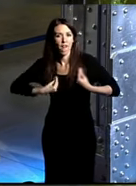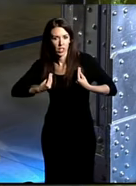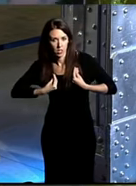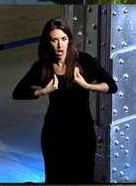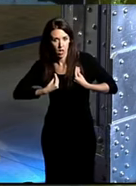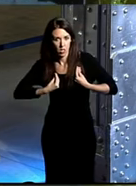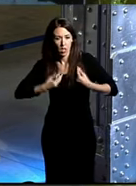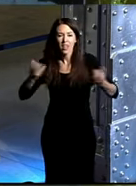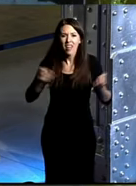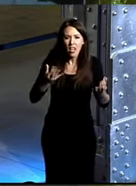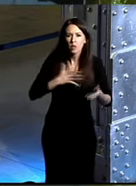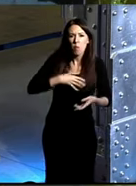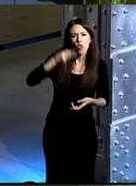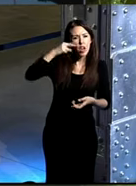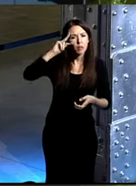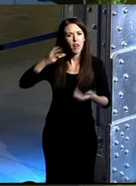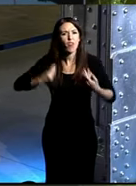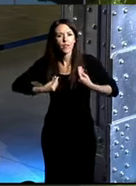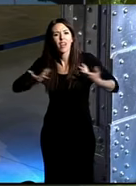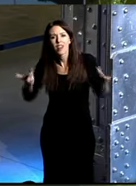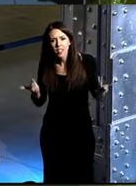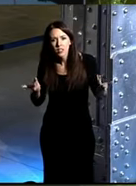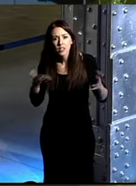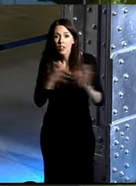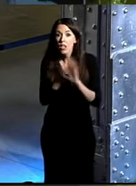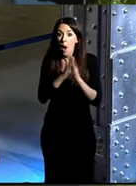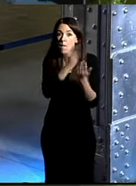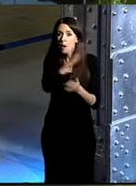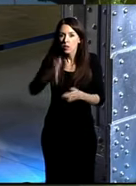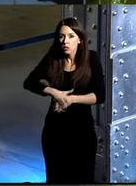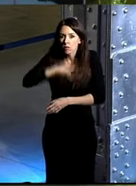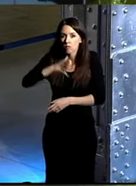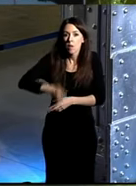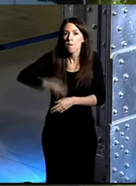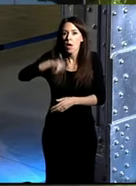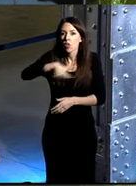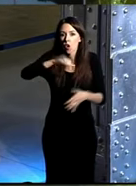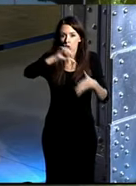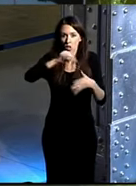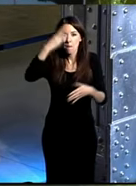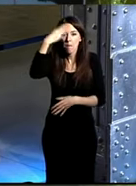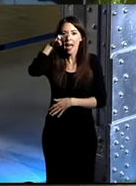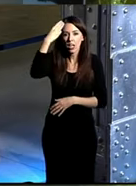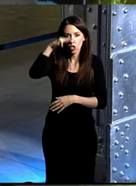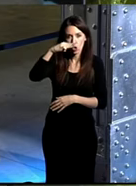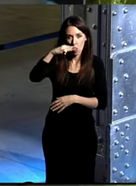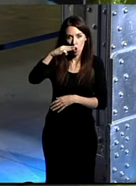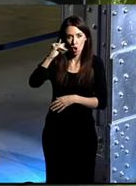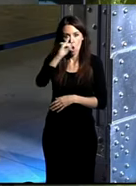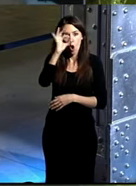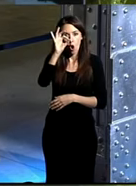habitar. ¿Qué es eso? Eso es una de las bibliotecas más extraordinarias que hay en América Latina. Está en México. Es la biblioteca